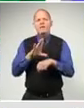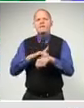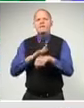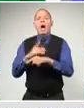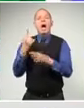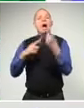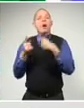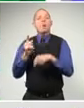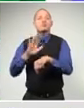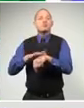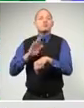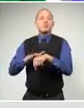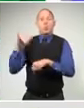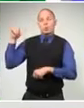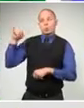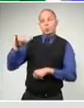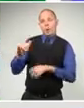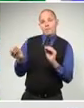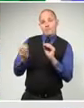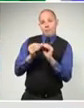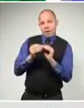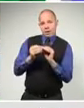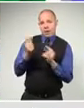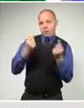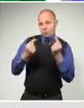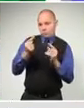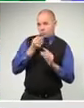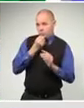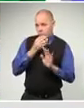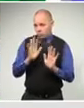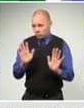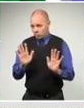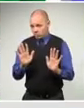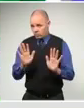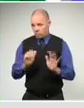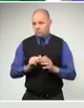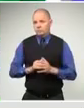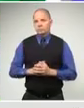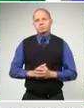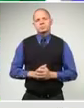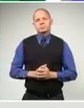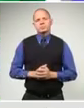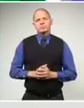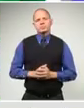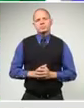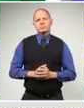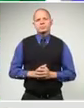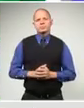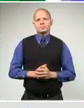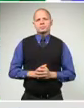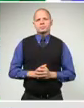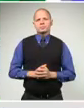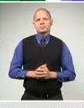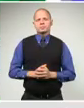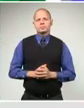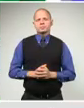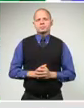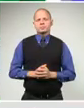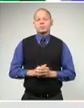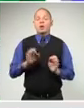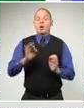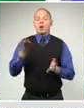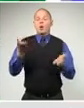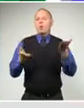extranjeros, o viajeros que vienen del exterior, que desde el 1 de noviembre a la